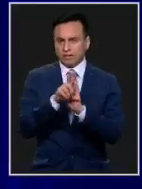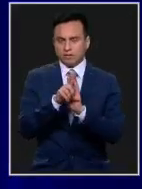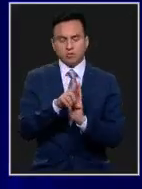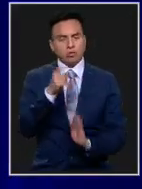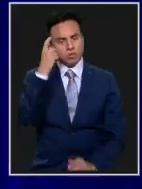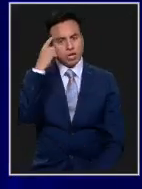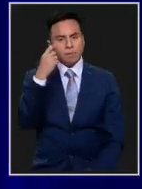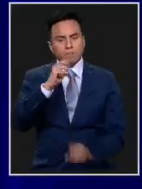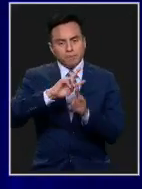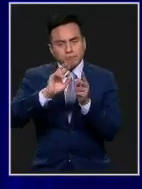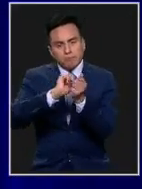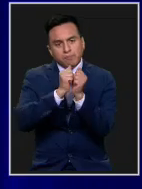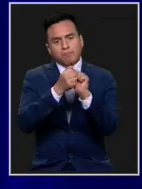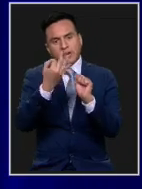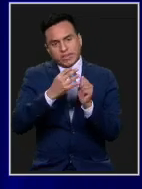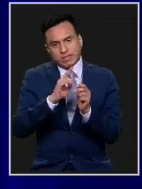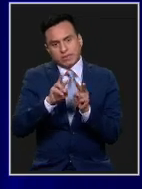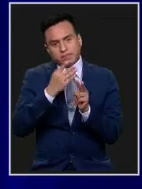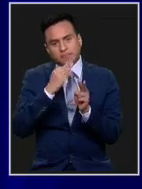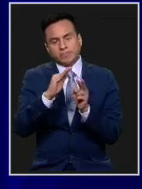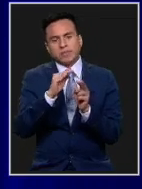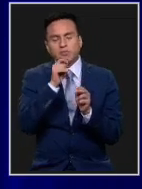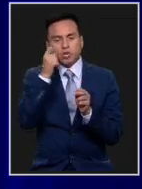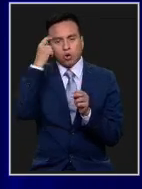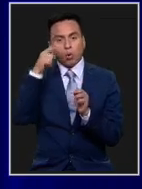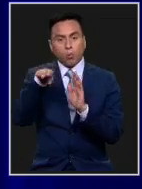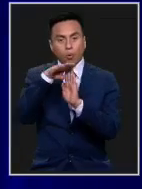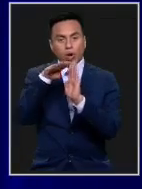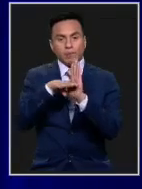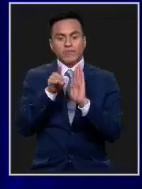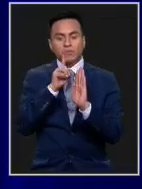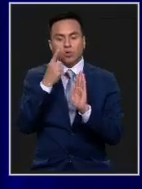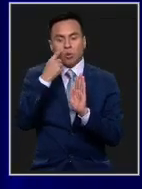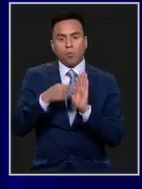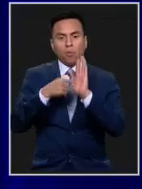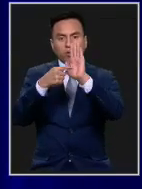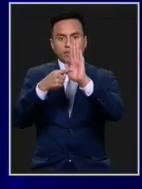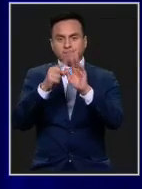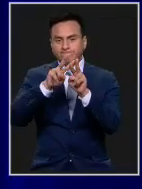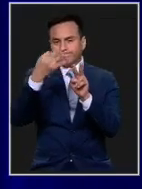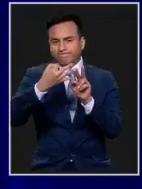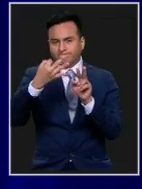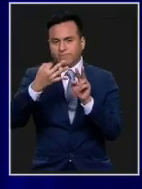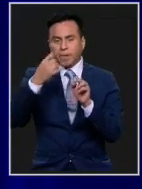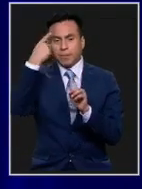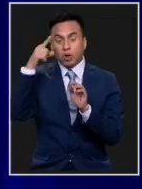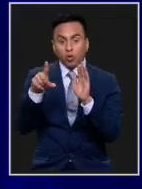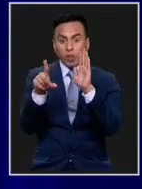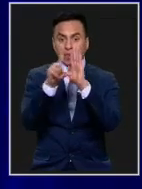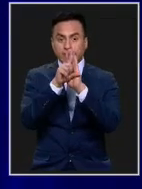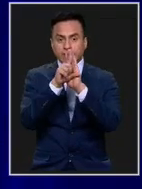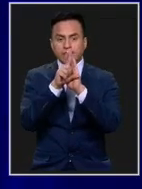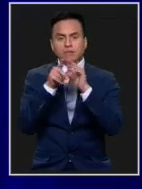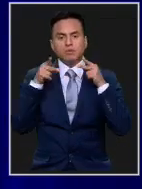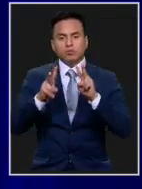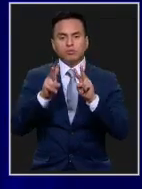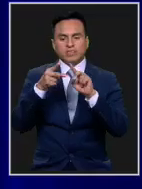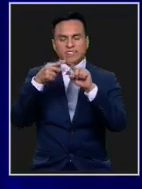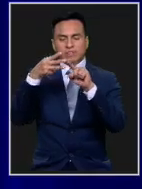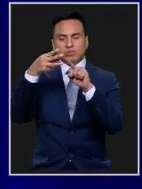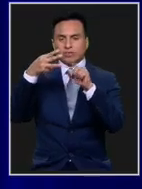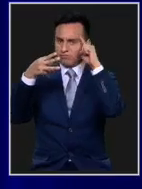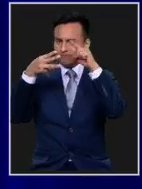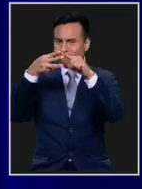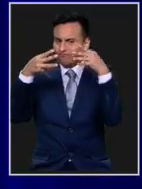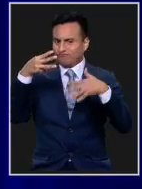creo que una ley perfectible por supuesto y de hecho nuestro programa tenemos eh propuesta de perfeccionamiento pero una ley que permitió tres objetivos